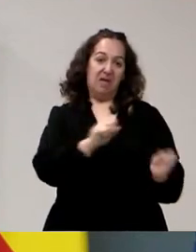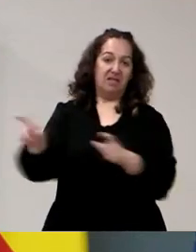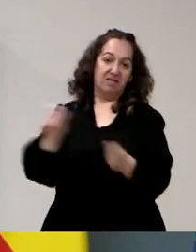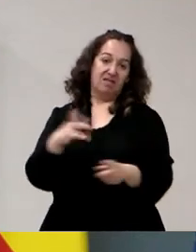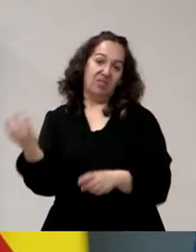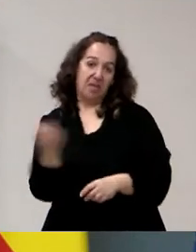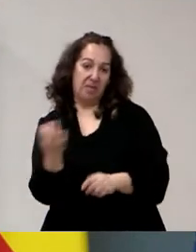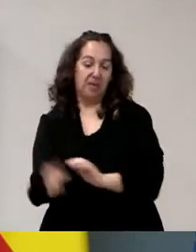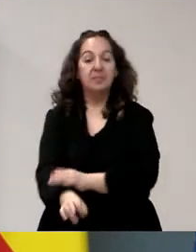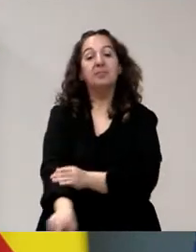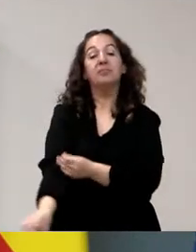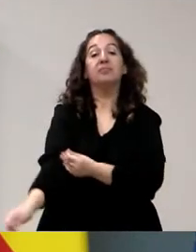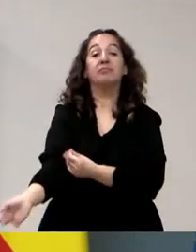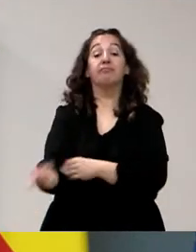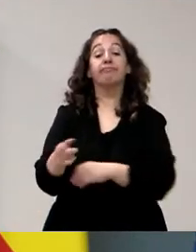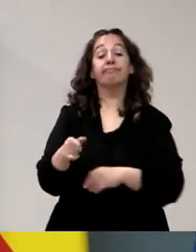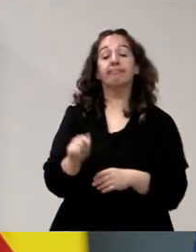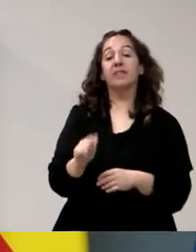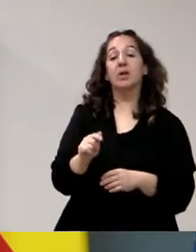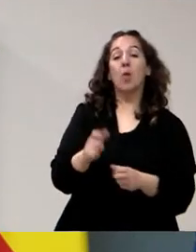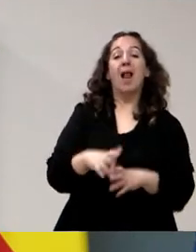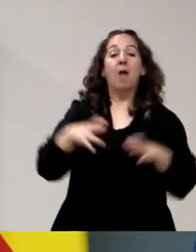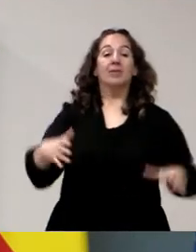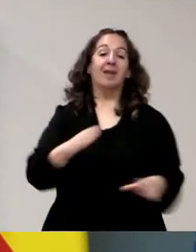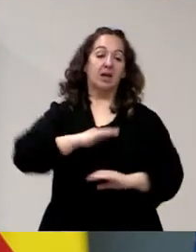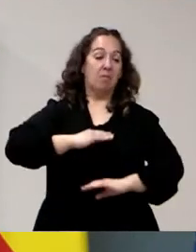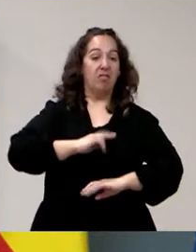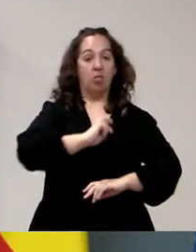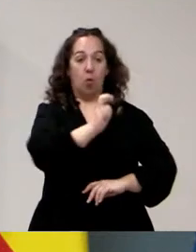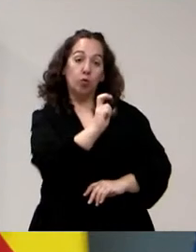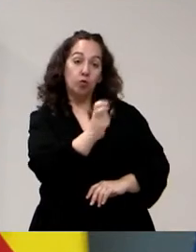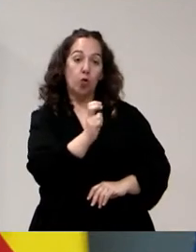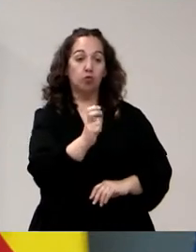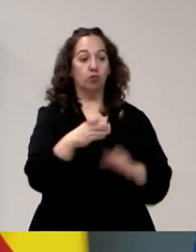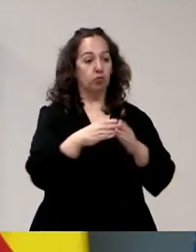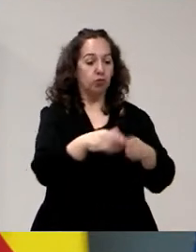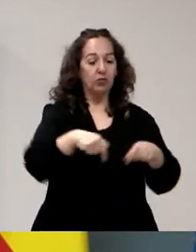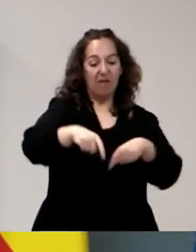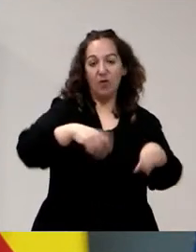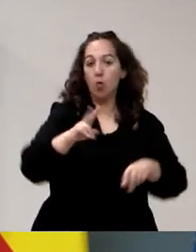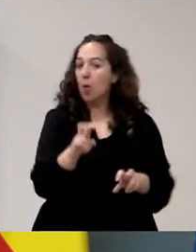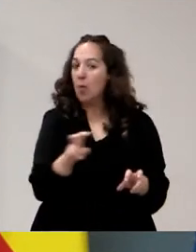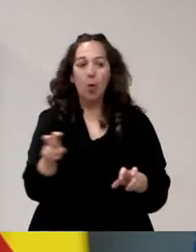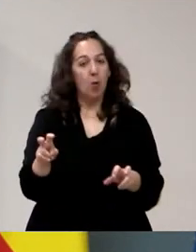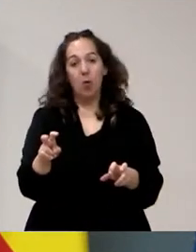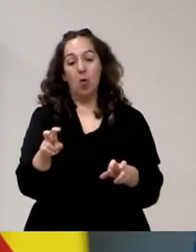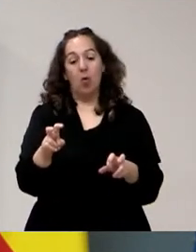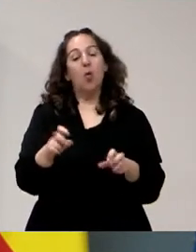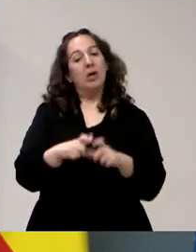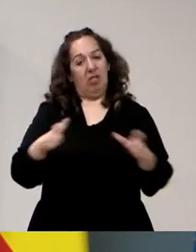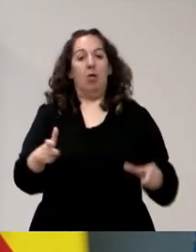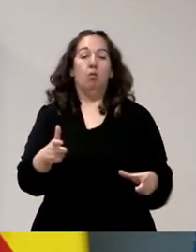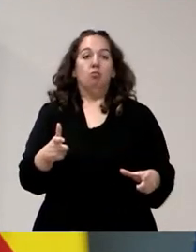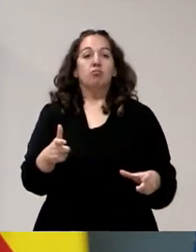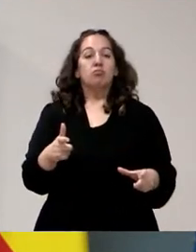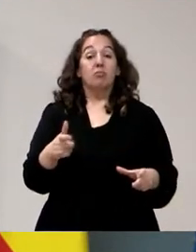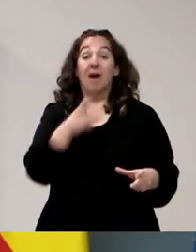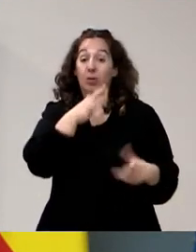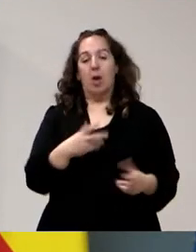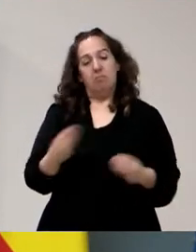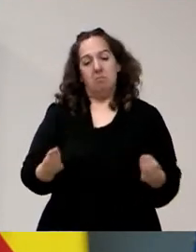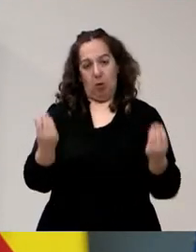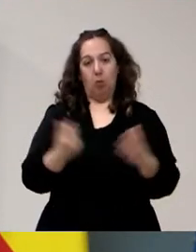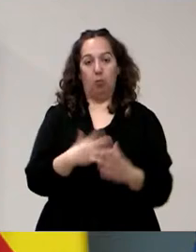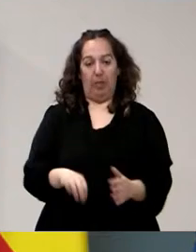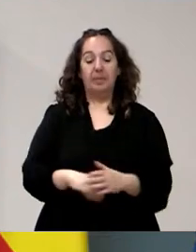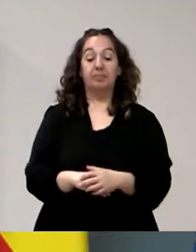estratégico y de aumentar su capacidad para atender eh nuevos tráficos y el crecimiento de los actuales